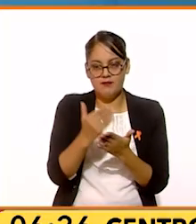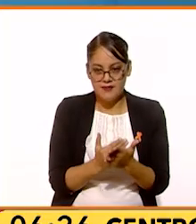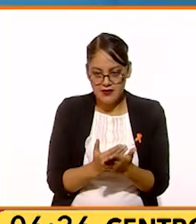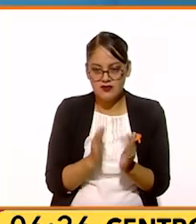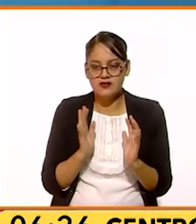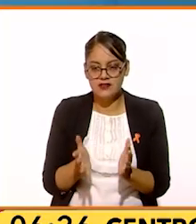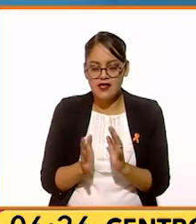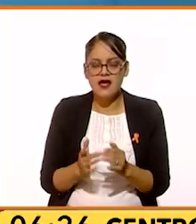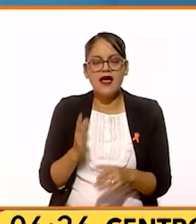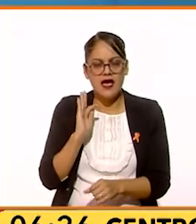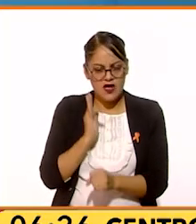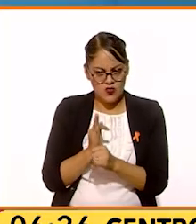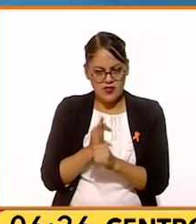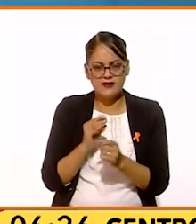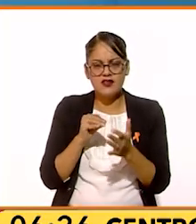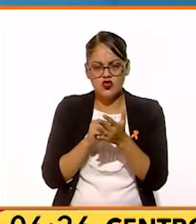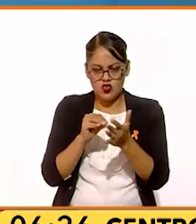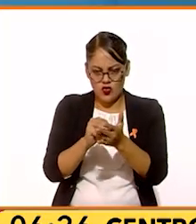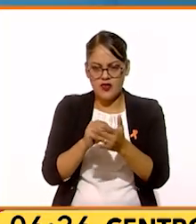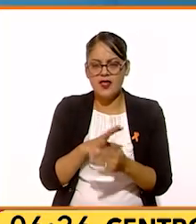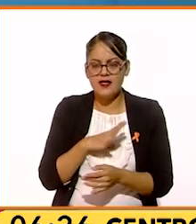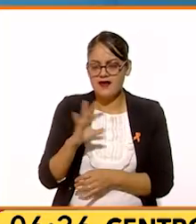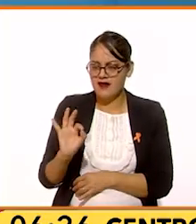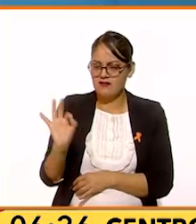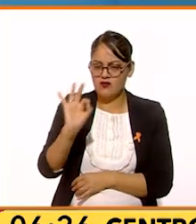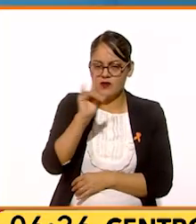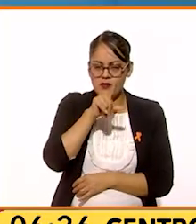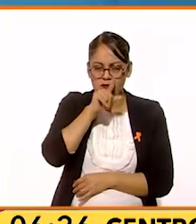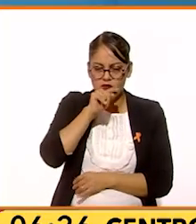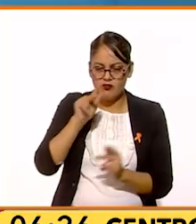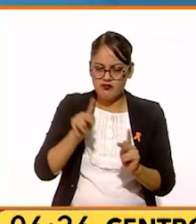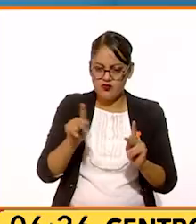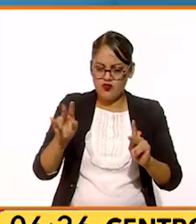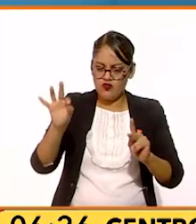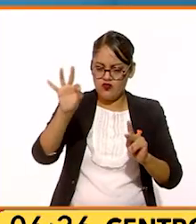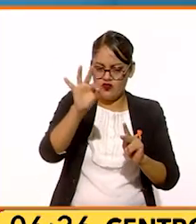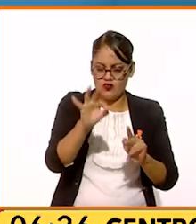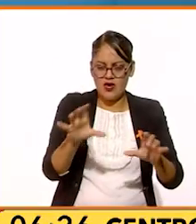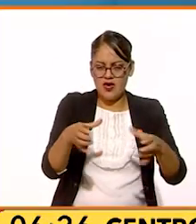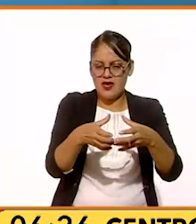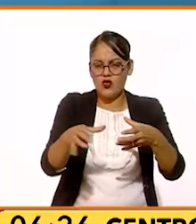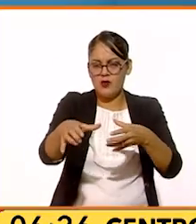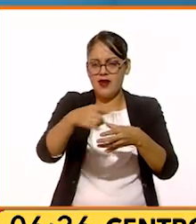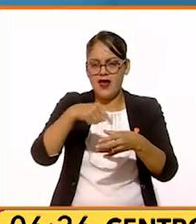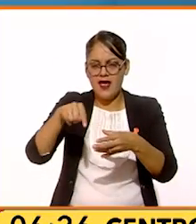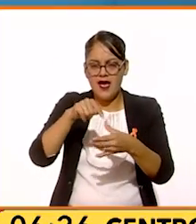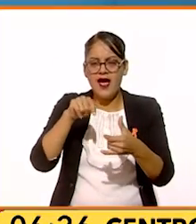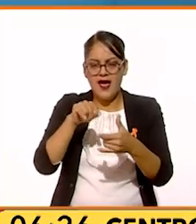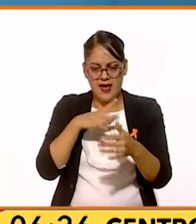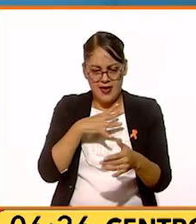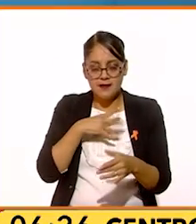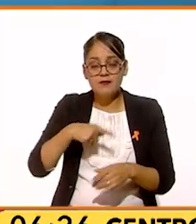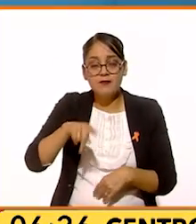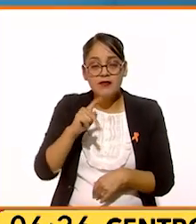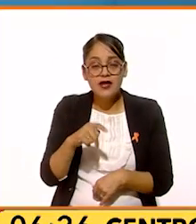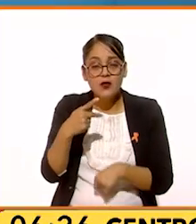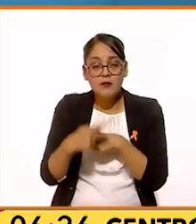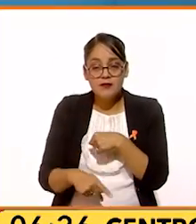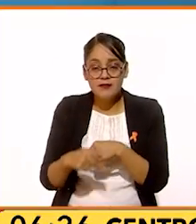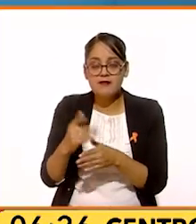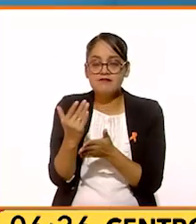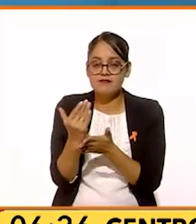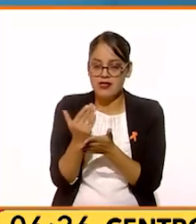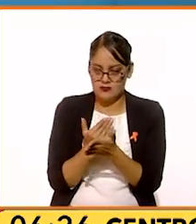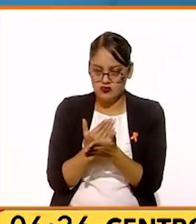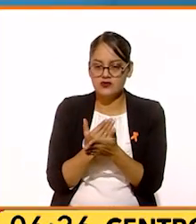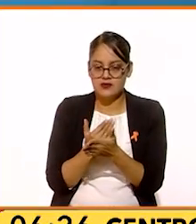la circulación del virus de dengue dentro de nuestras comunidades, la hemos reducido de manera Sí. significativa y